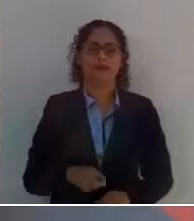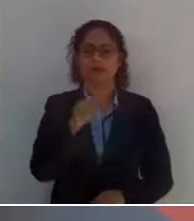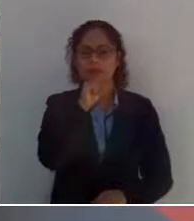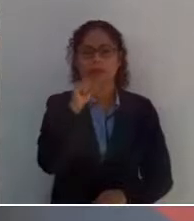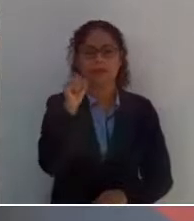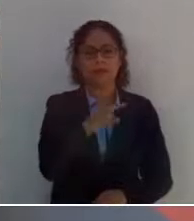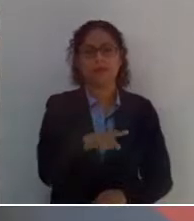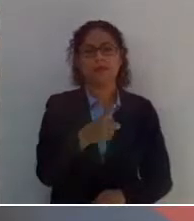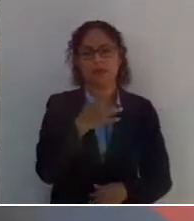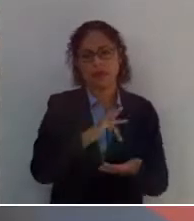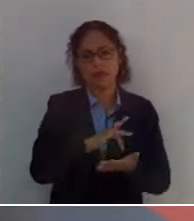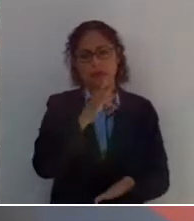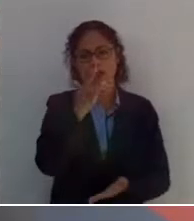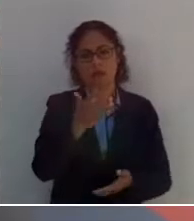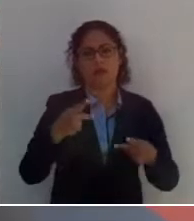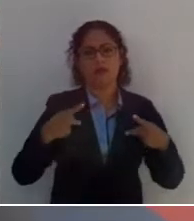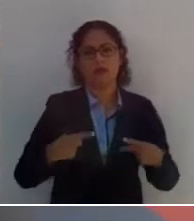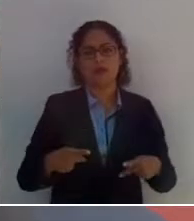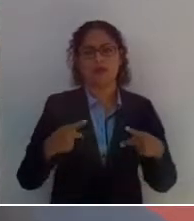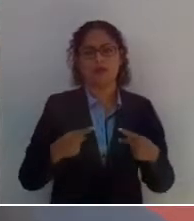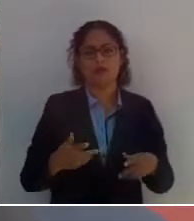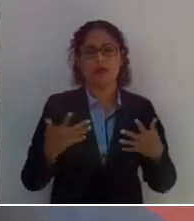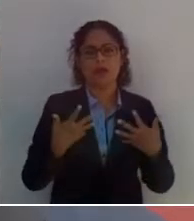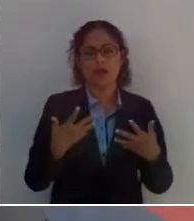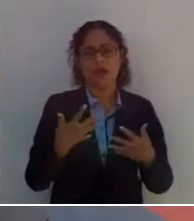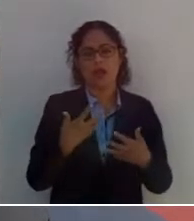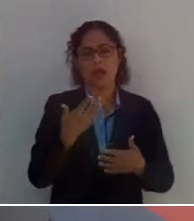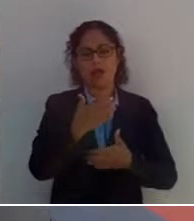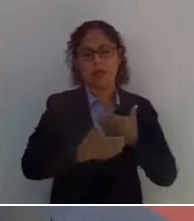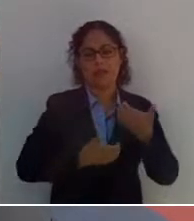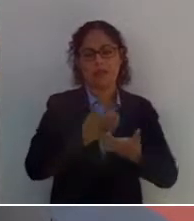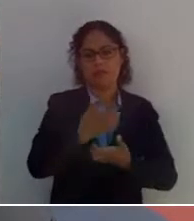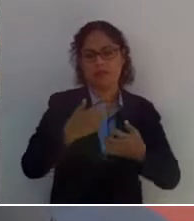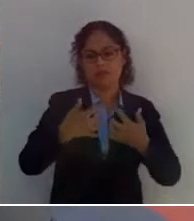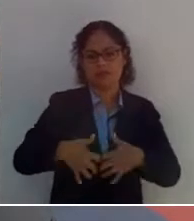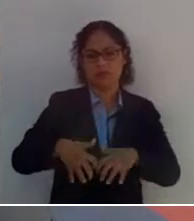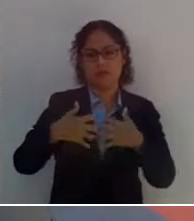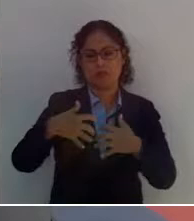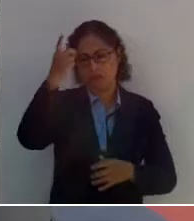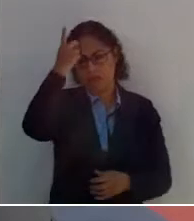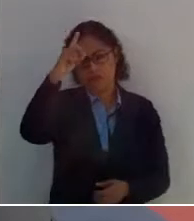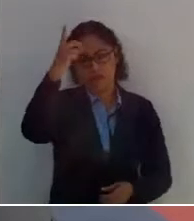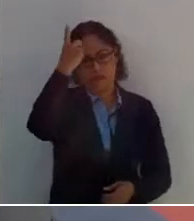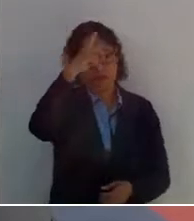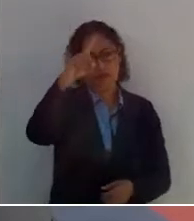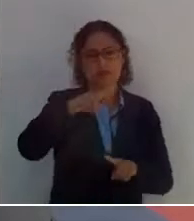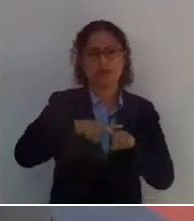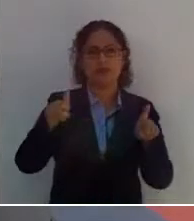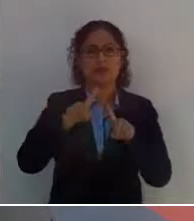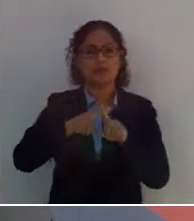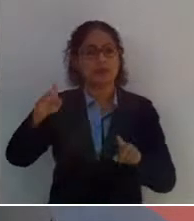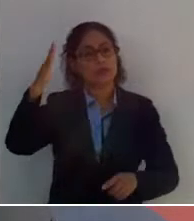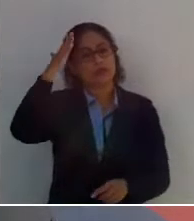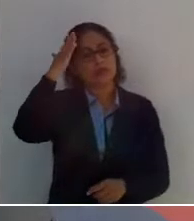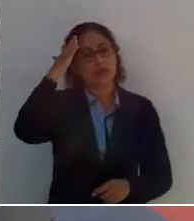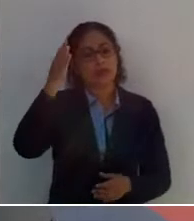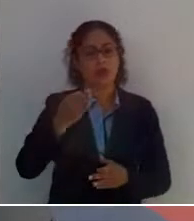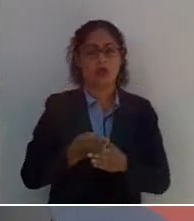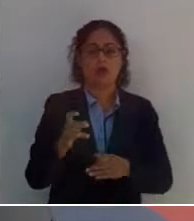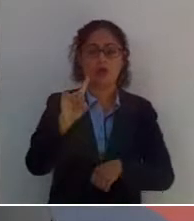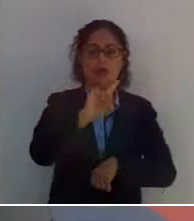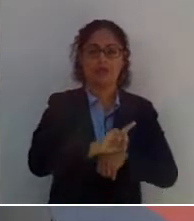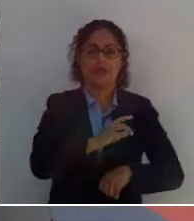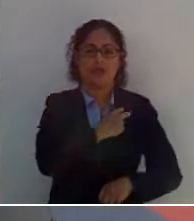Asimismo, queremos agradecer la presencia del sector empresarial, diputados locales, pero sobre todo a los elementos que hoy son